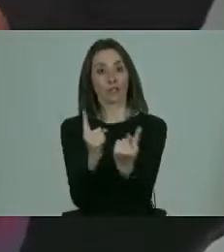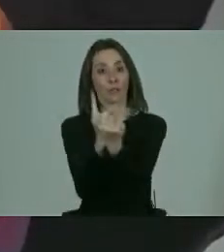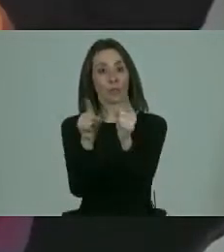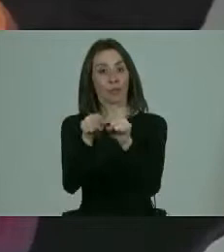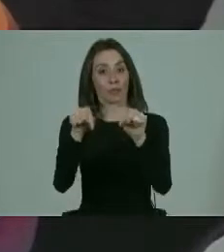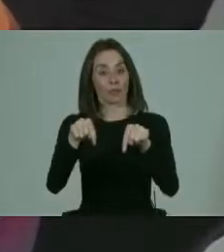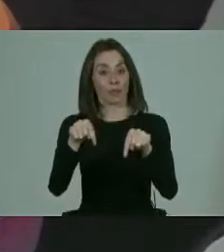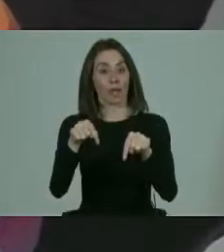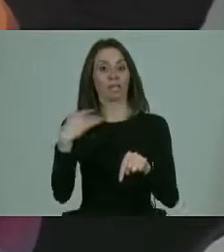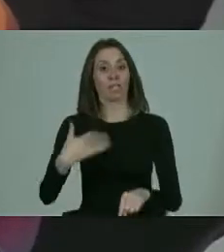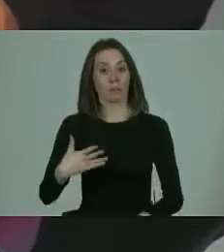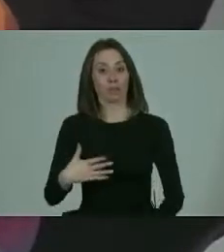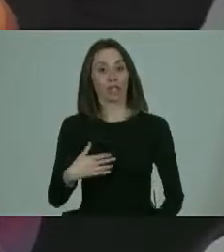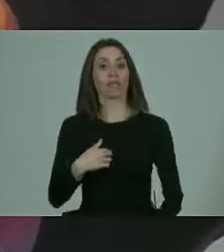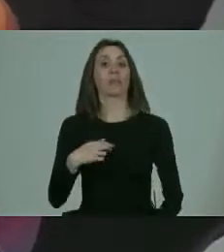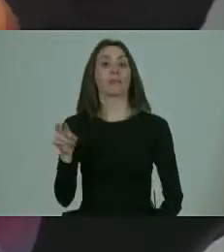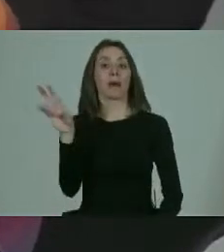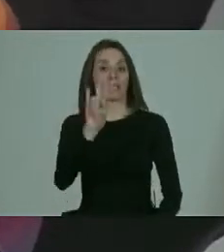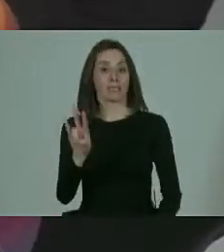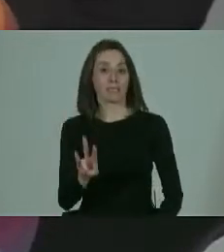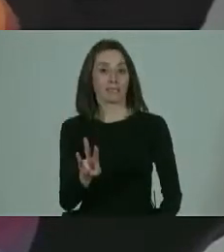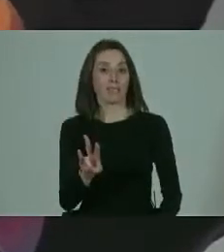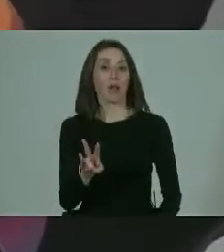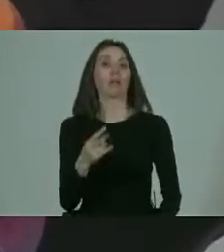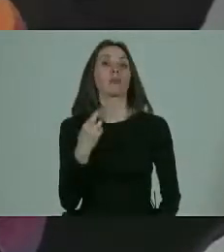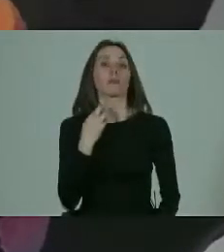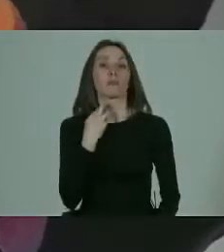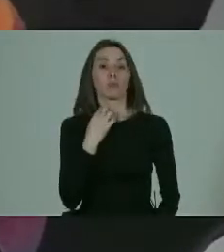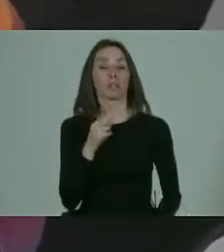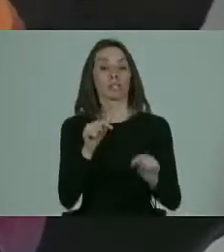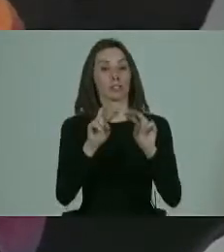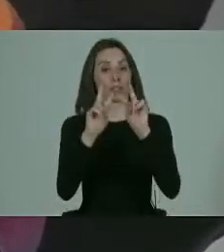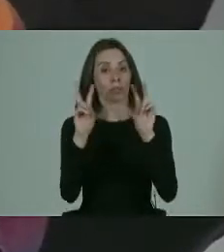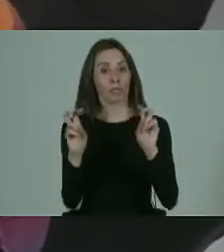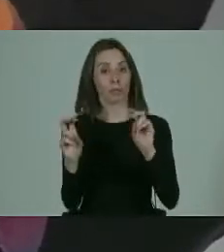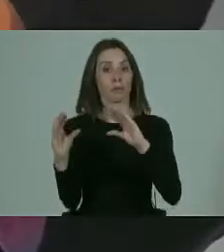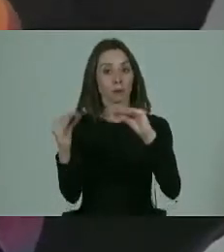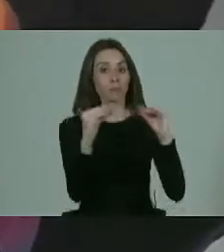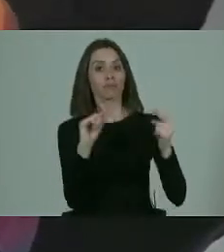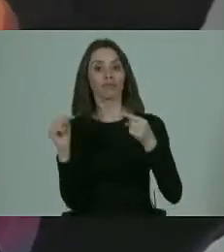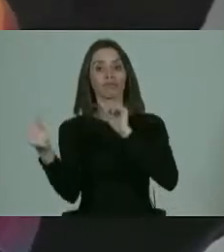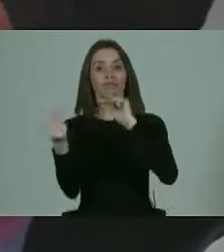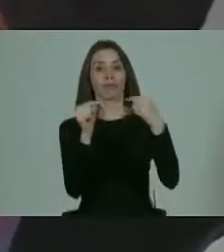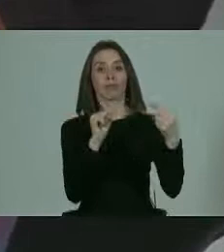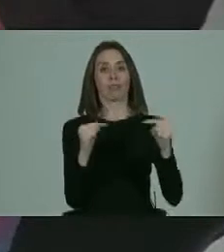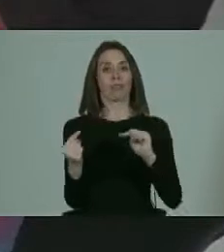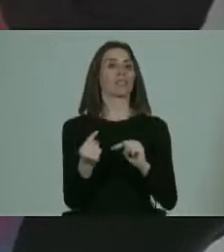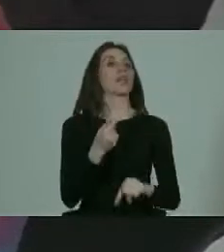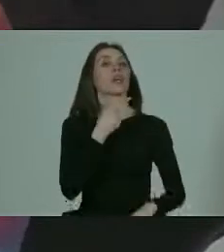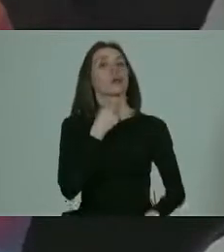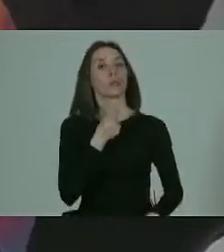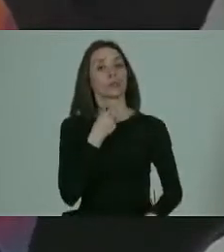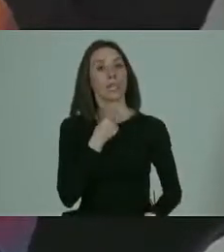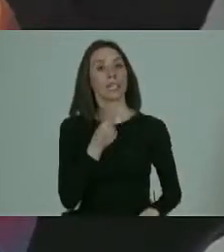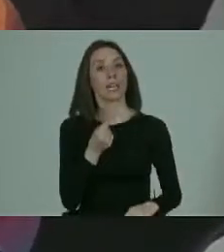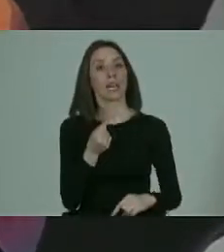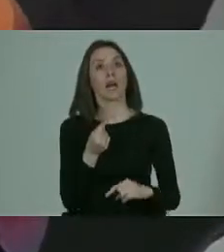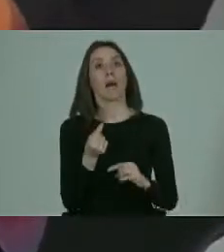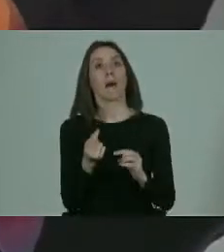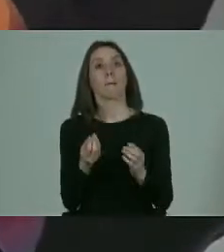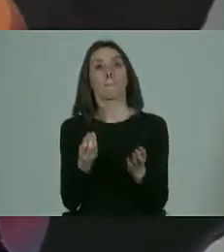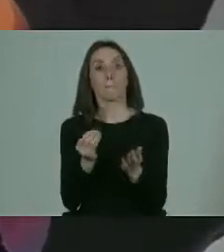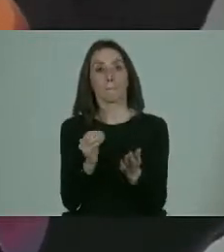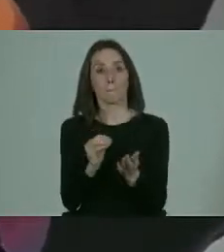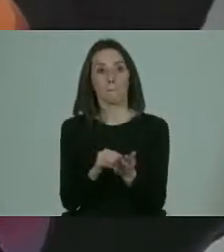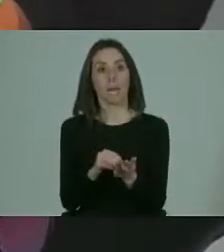importantes como servicios para poder con estos temas en el debate nos gustaría por supuesto mucho más que hubiese